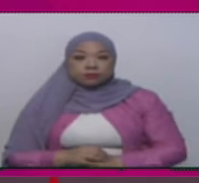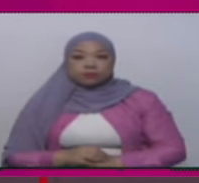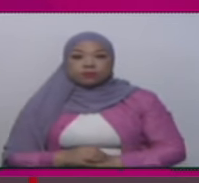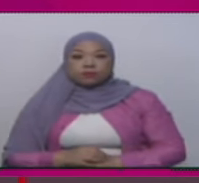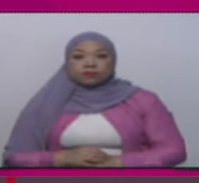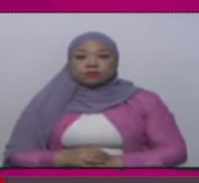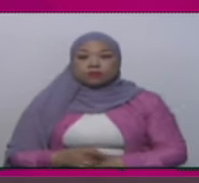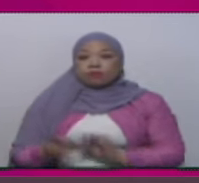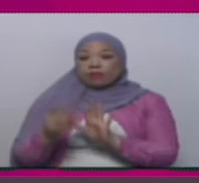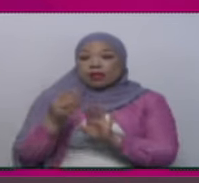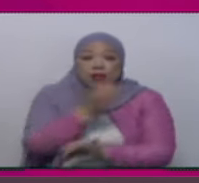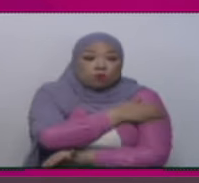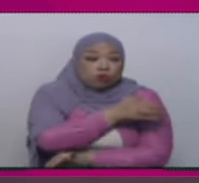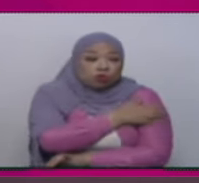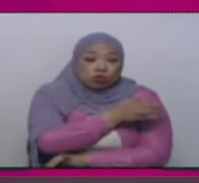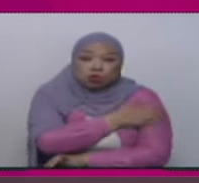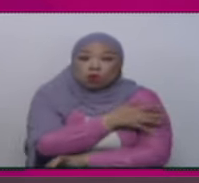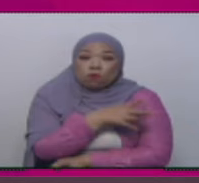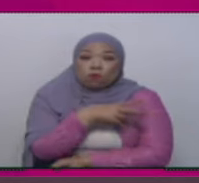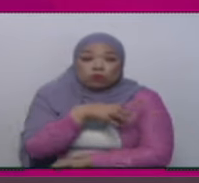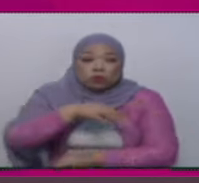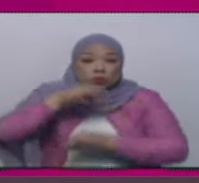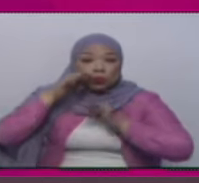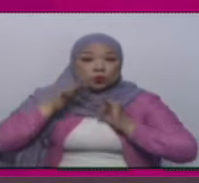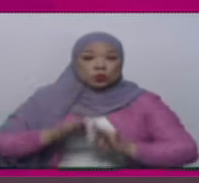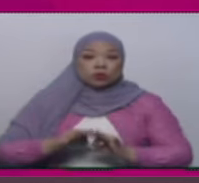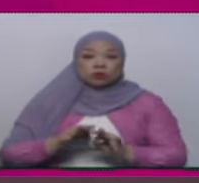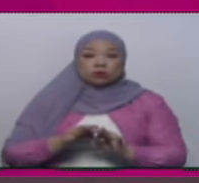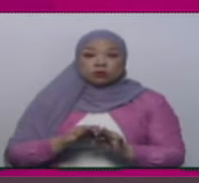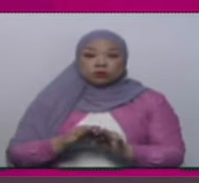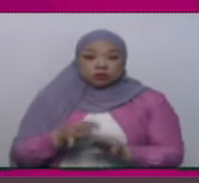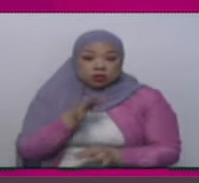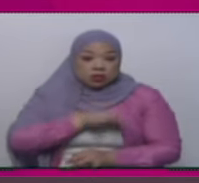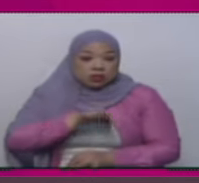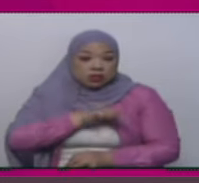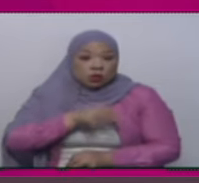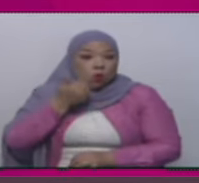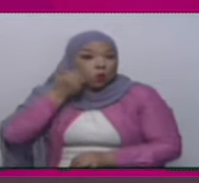Detrás de la derecha extremista, de esta señora,